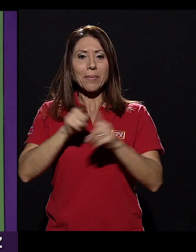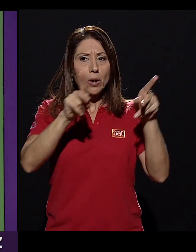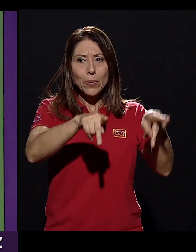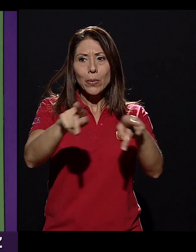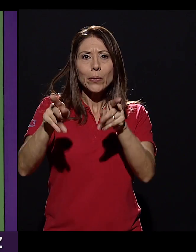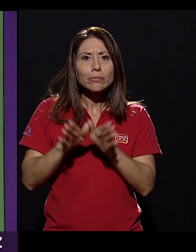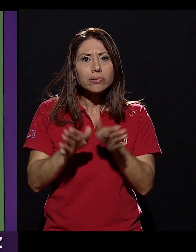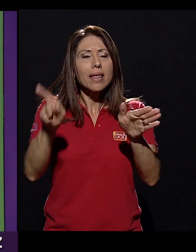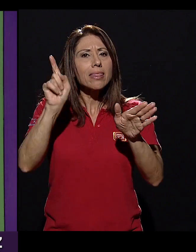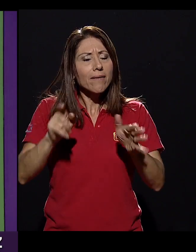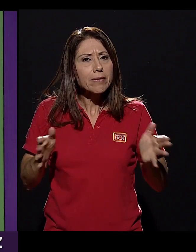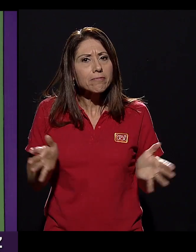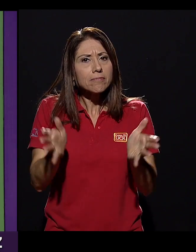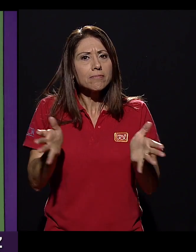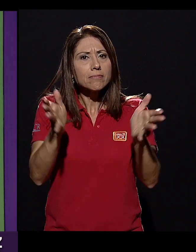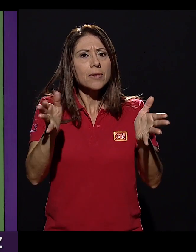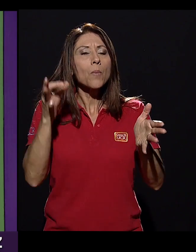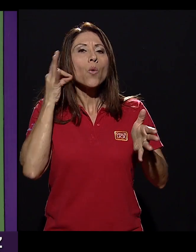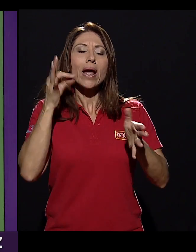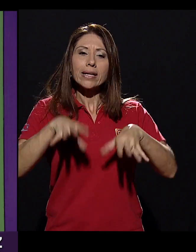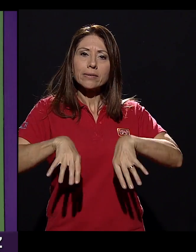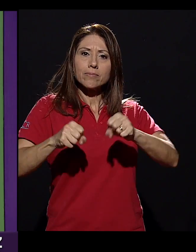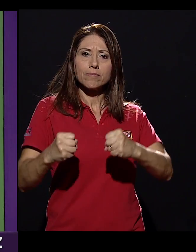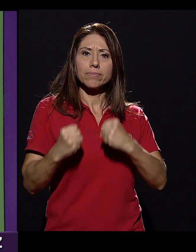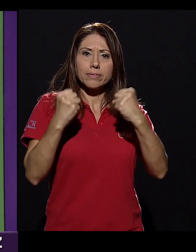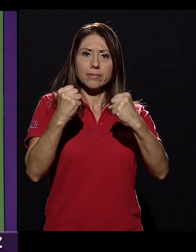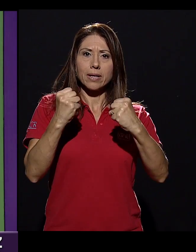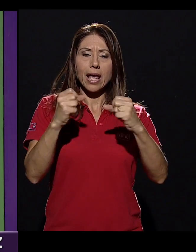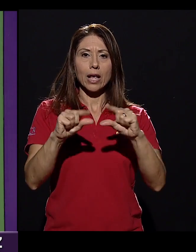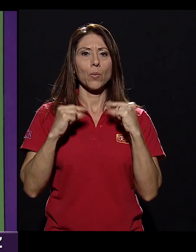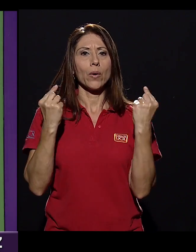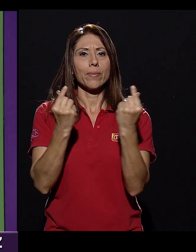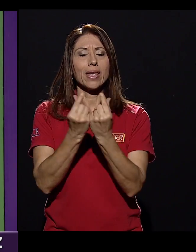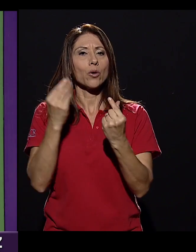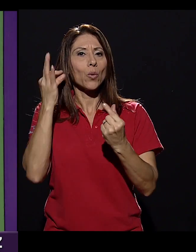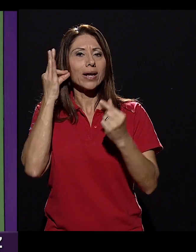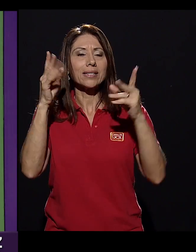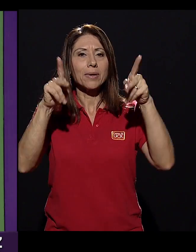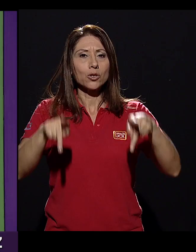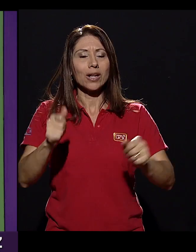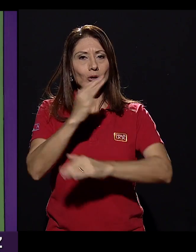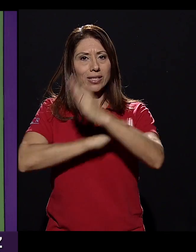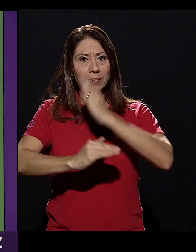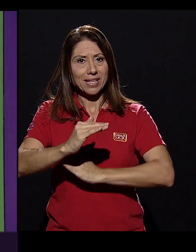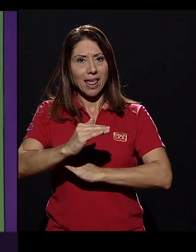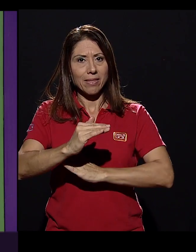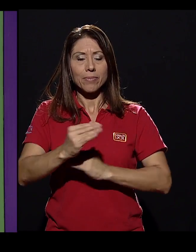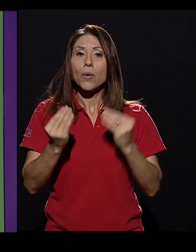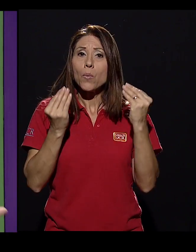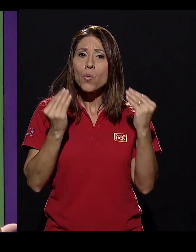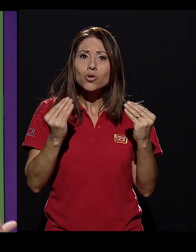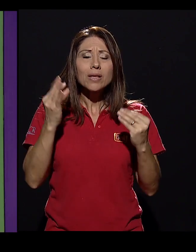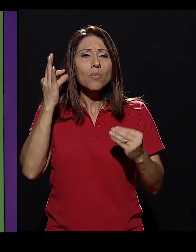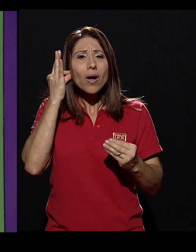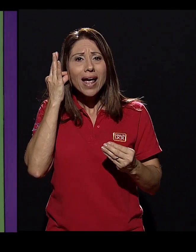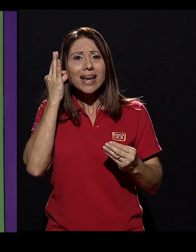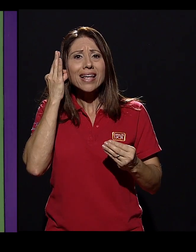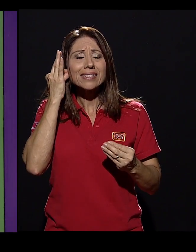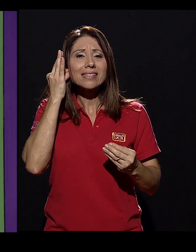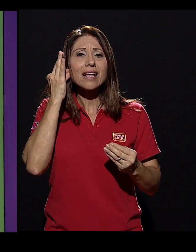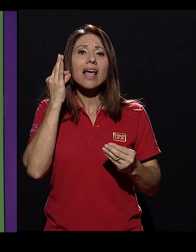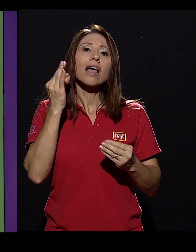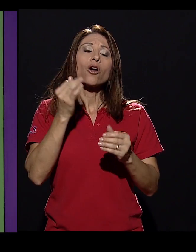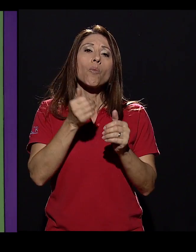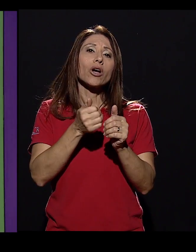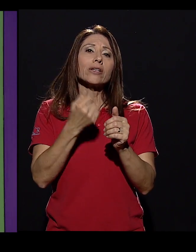tiene que empujar esto para que las mujeres se empoderen en el movimiento de mujeres, de personas con discapacidad. Hay muchas mujeres, muchas veces